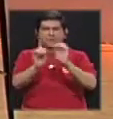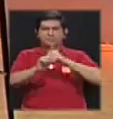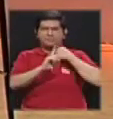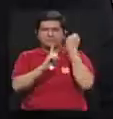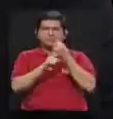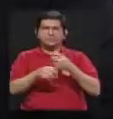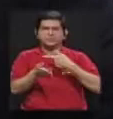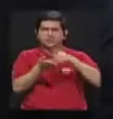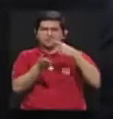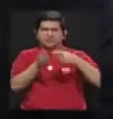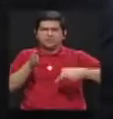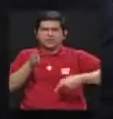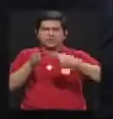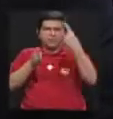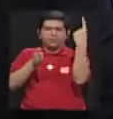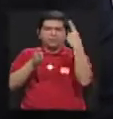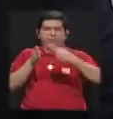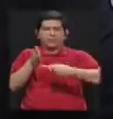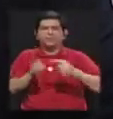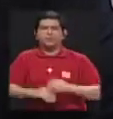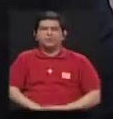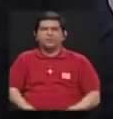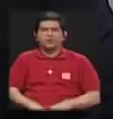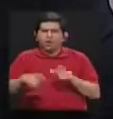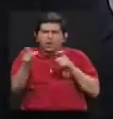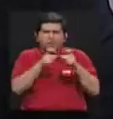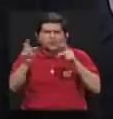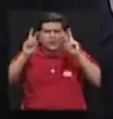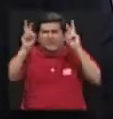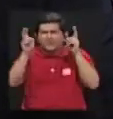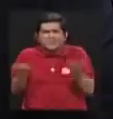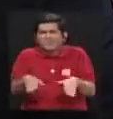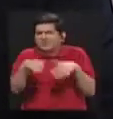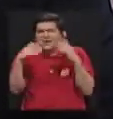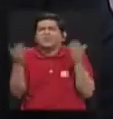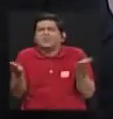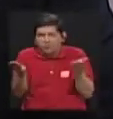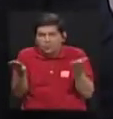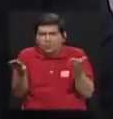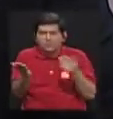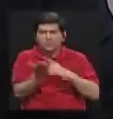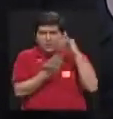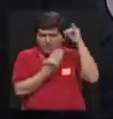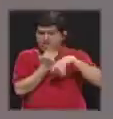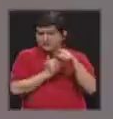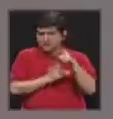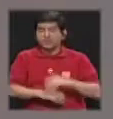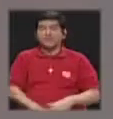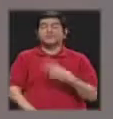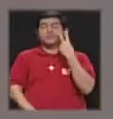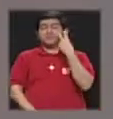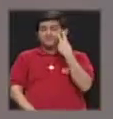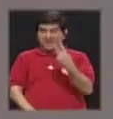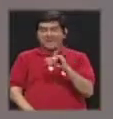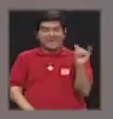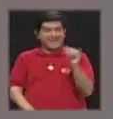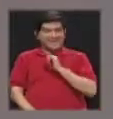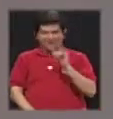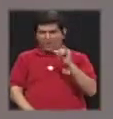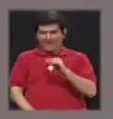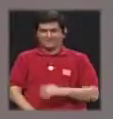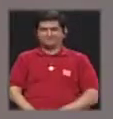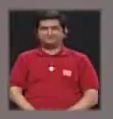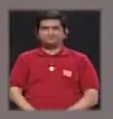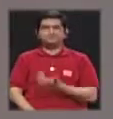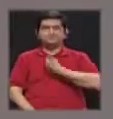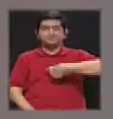los peajes. ¿Cómo es que queda regulado el tema de los peajes en un proyecto como este? Bueno, vea usted que igualmente